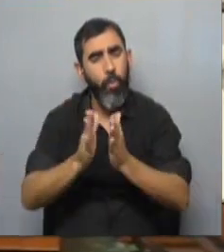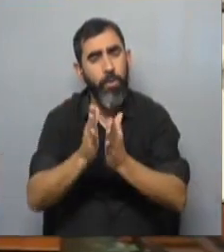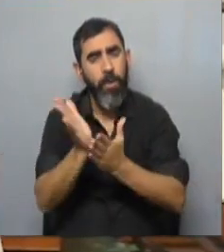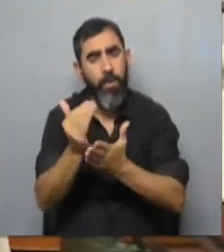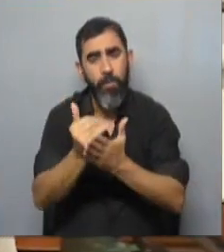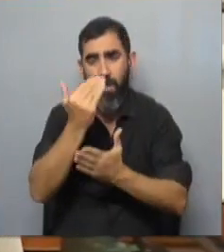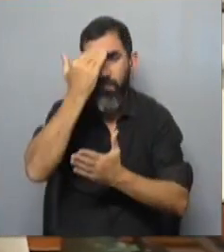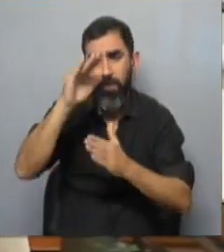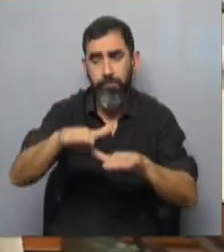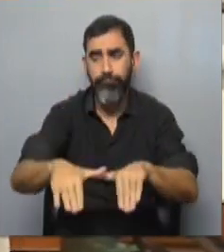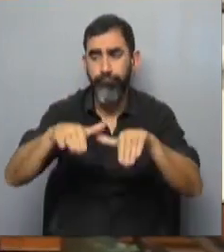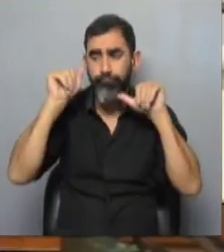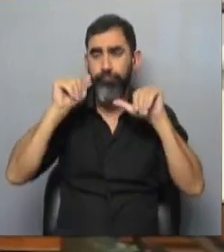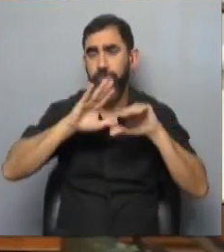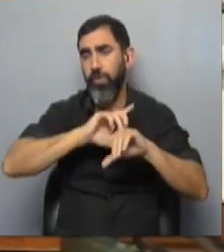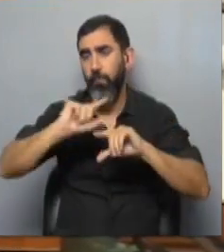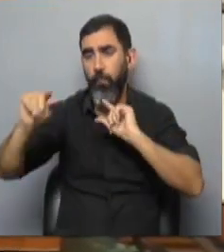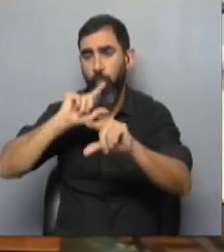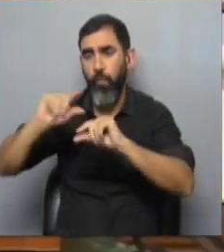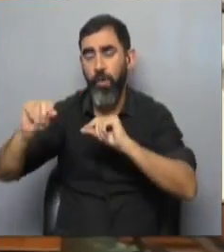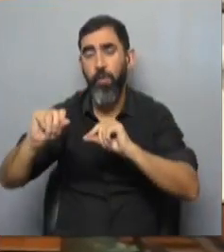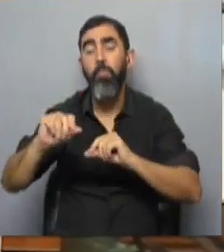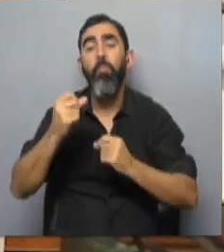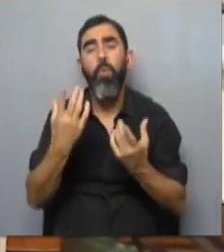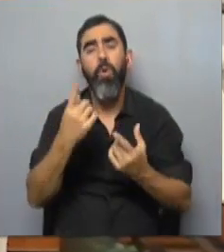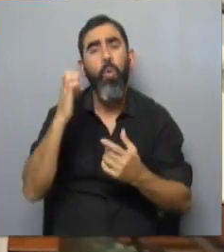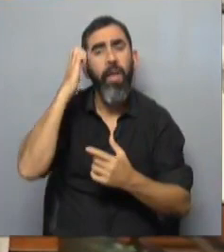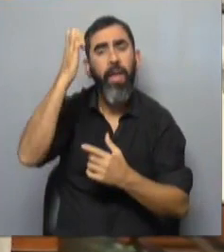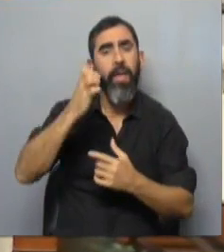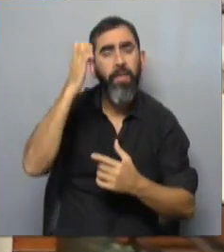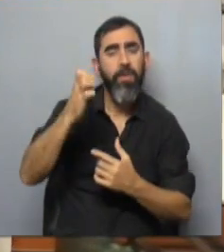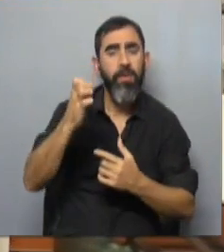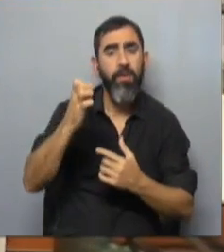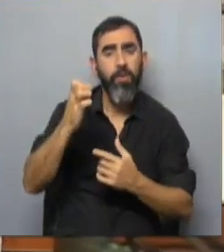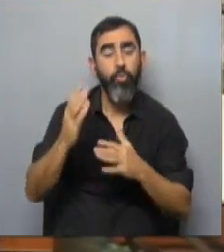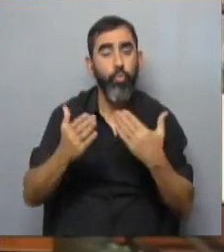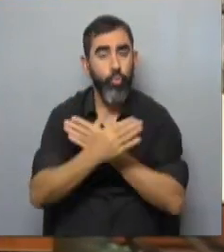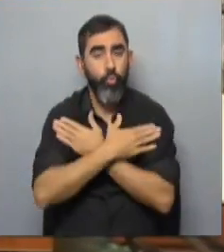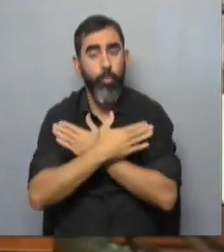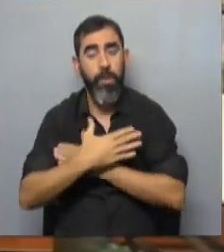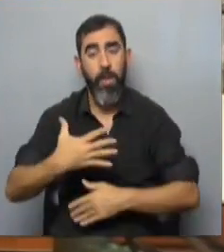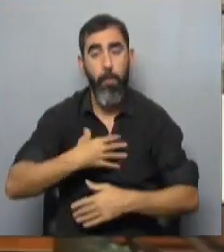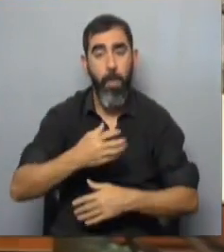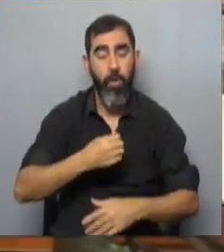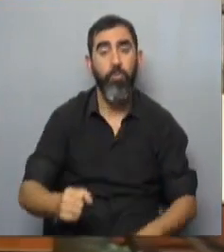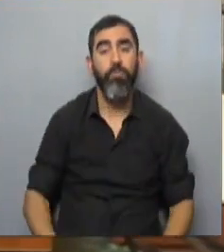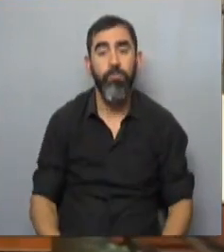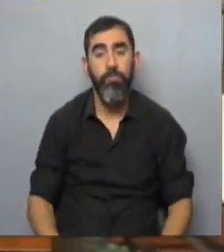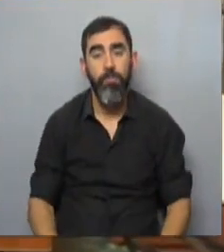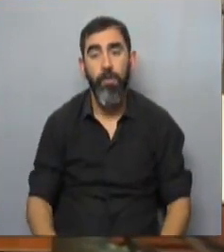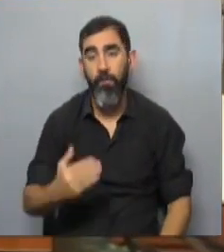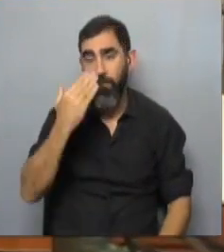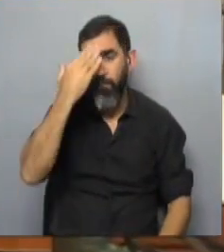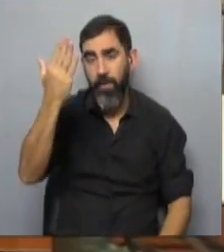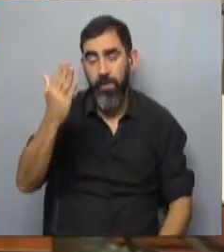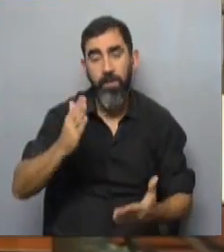bancada del Frente Amplio se retiró tras la intervención de un edil suplente del Partido Nacional. Sí, la bancada del Frente